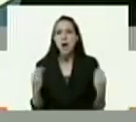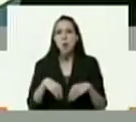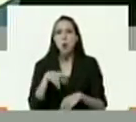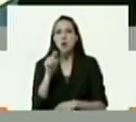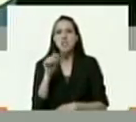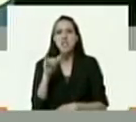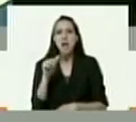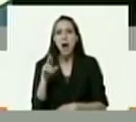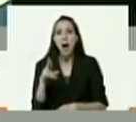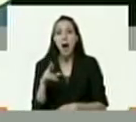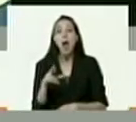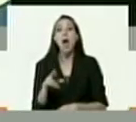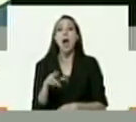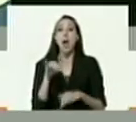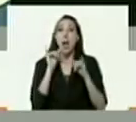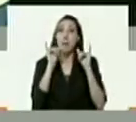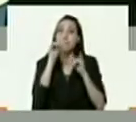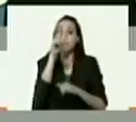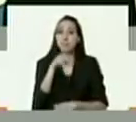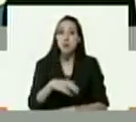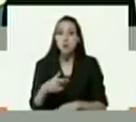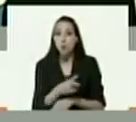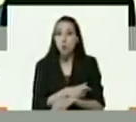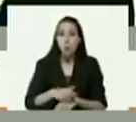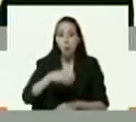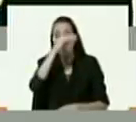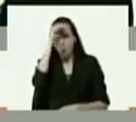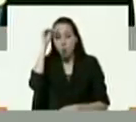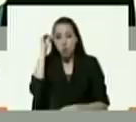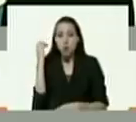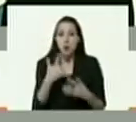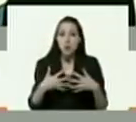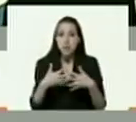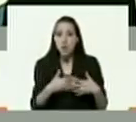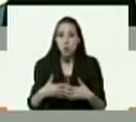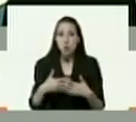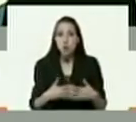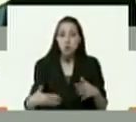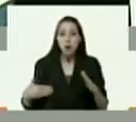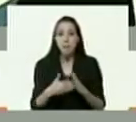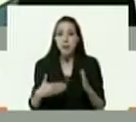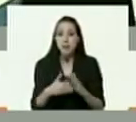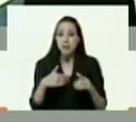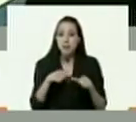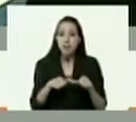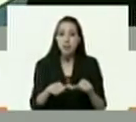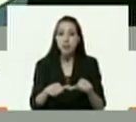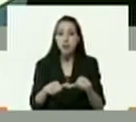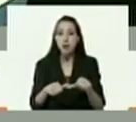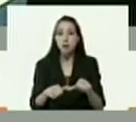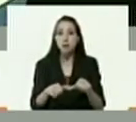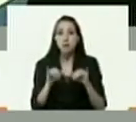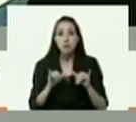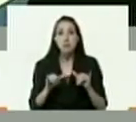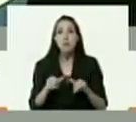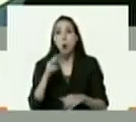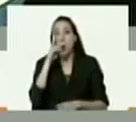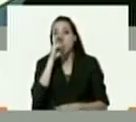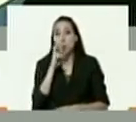Donald Trump, que nos amenazó con una operación militar y nos vienen amenazando constantemente con ella desde hace